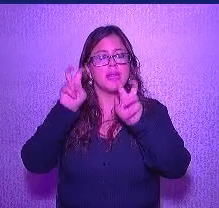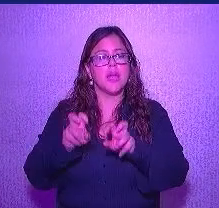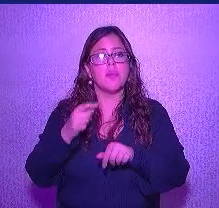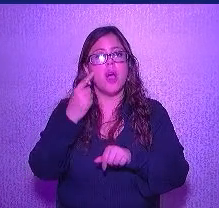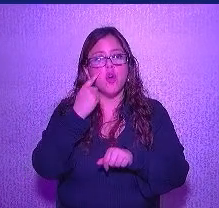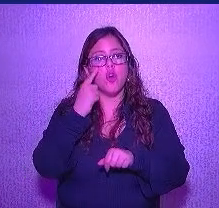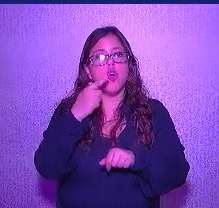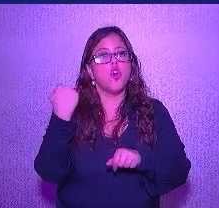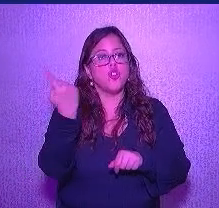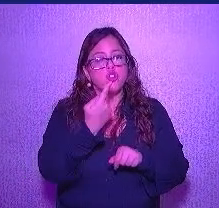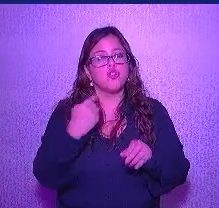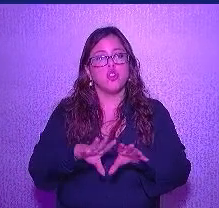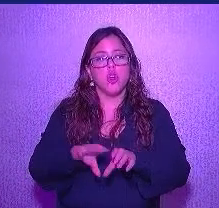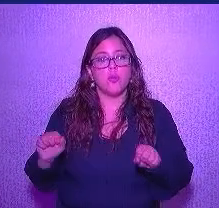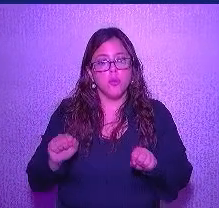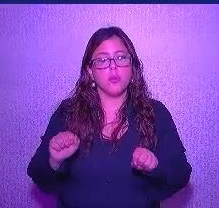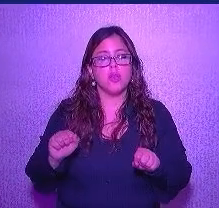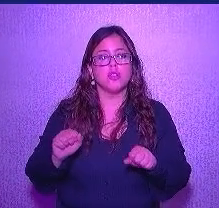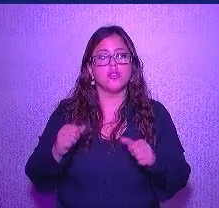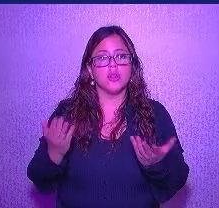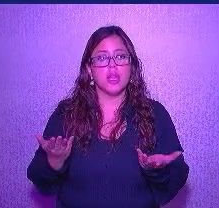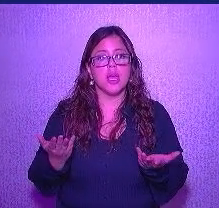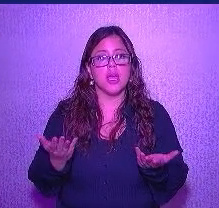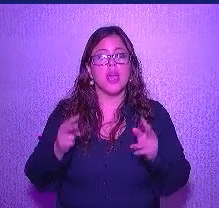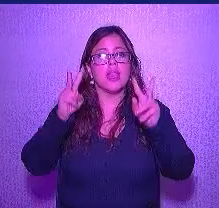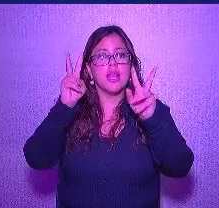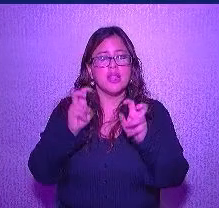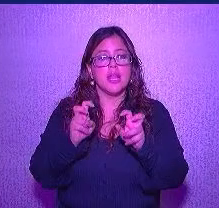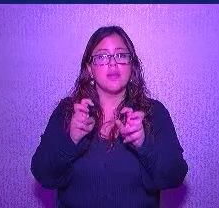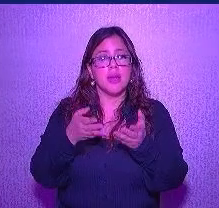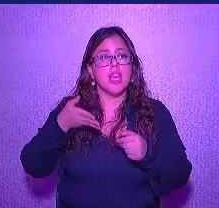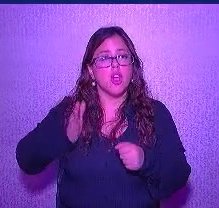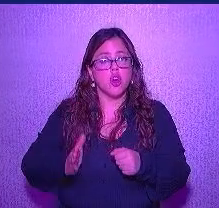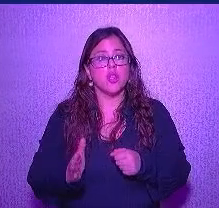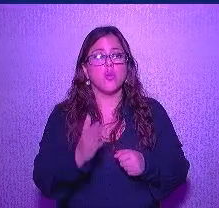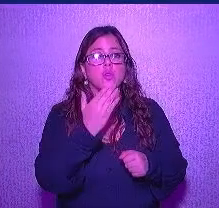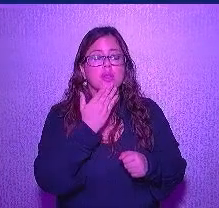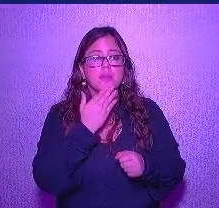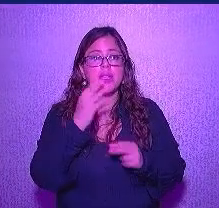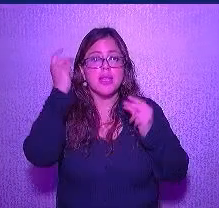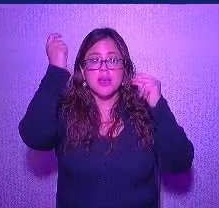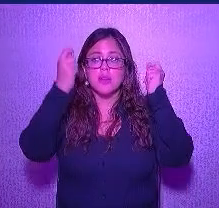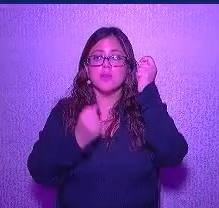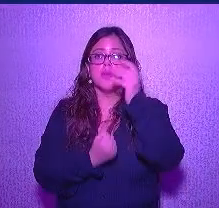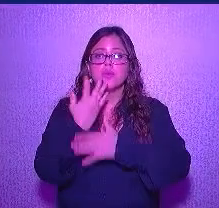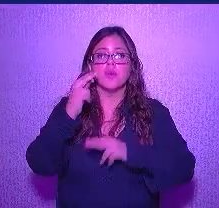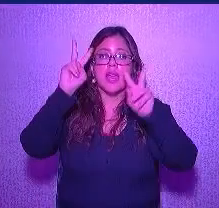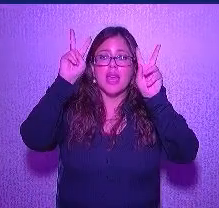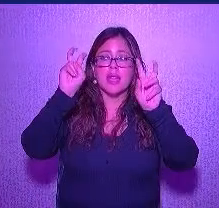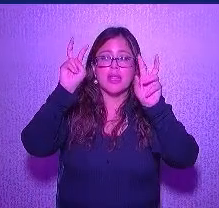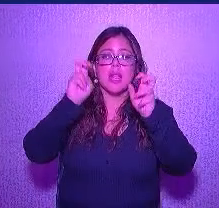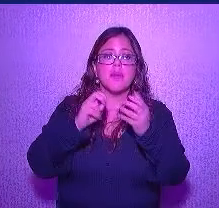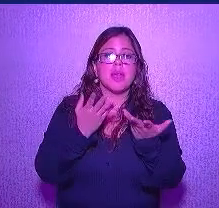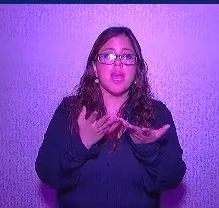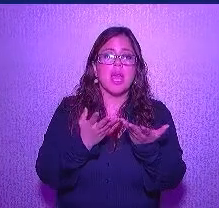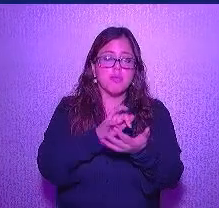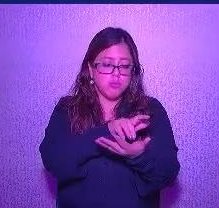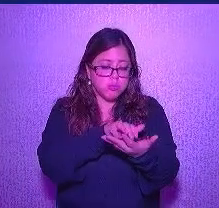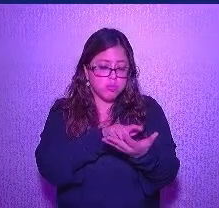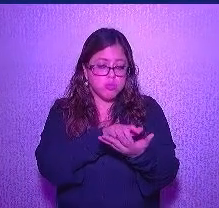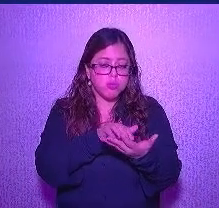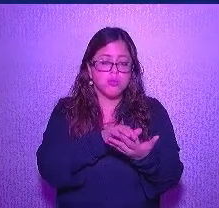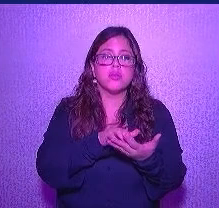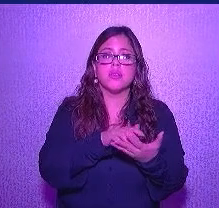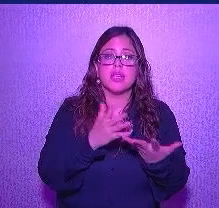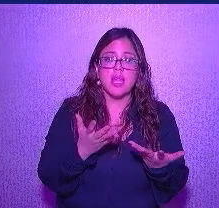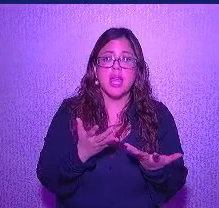nosotros estamos comprometidos no solamente a la adopción continua Pero somos innovadores Pioneros en diversos algoritmos de Inteligencia artificial y Machine learning para el